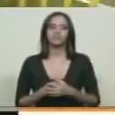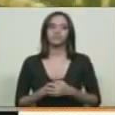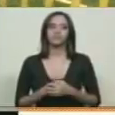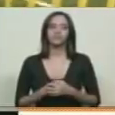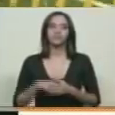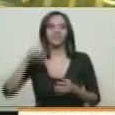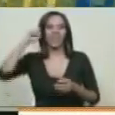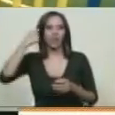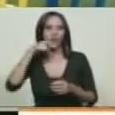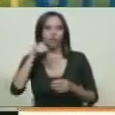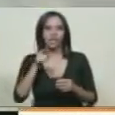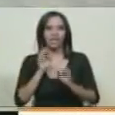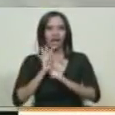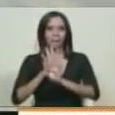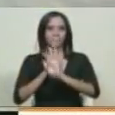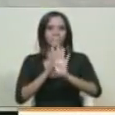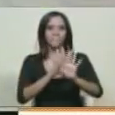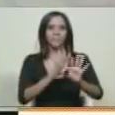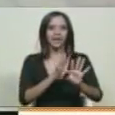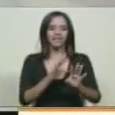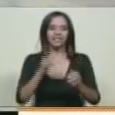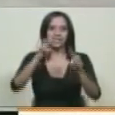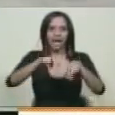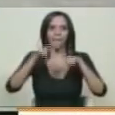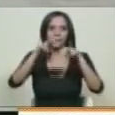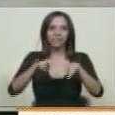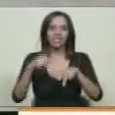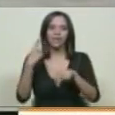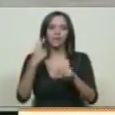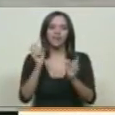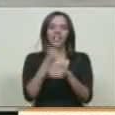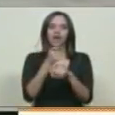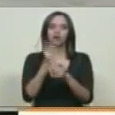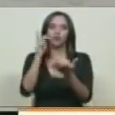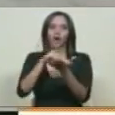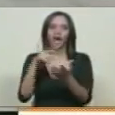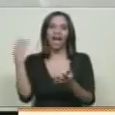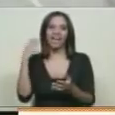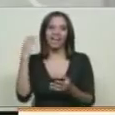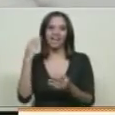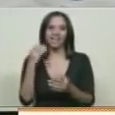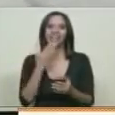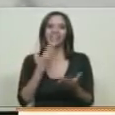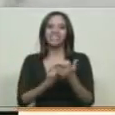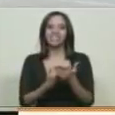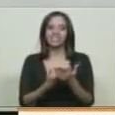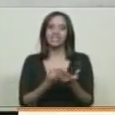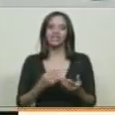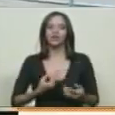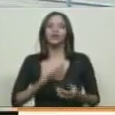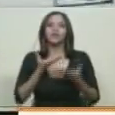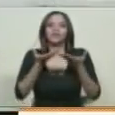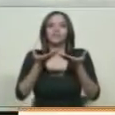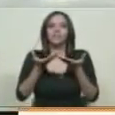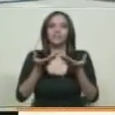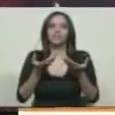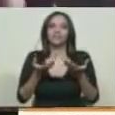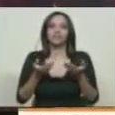¿Recuerdan ustedes la marcha campesina? Una que llegó el 1 de agosto a Caracas, exigiendo reivindicaciones. Su lucha todavía